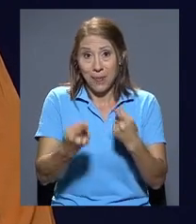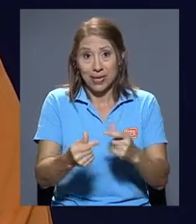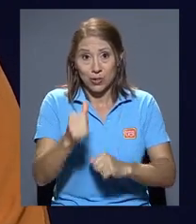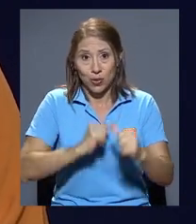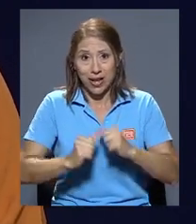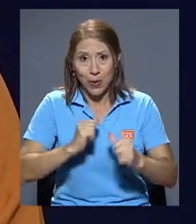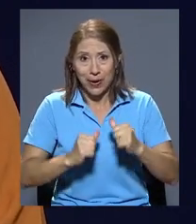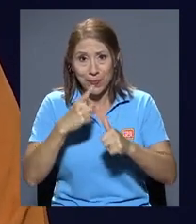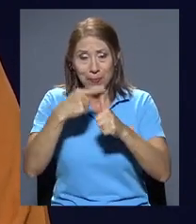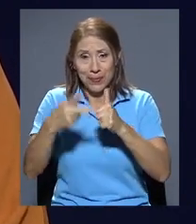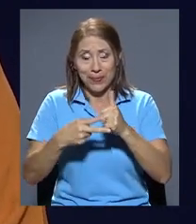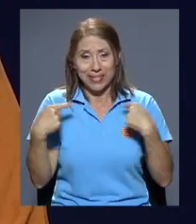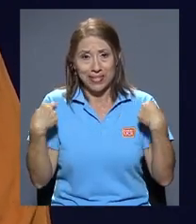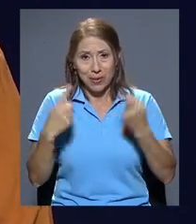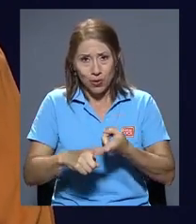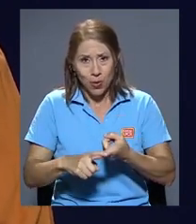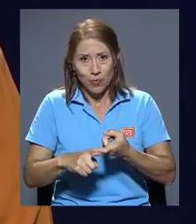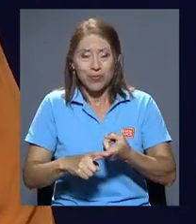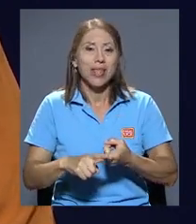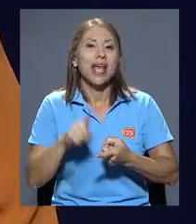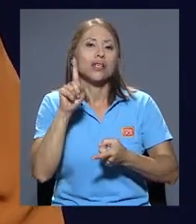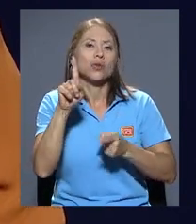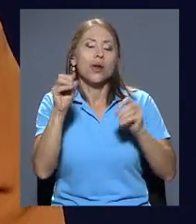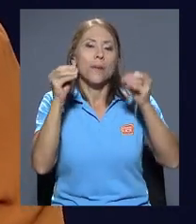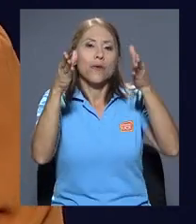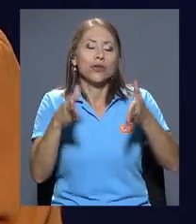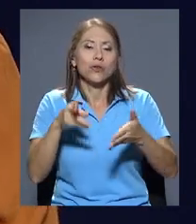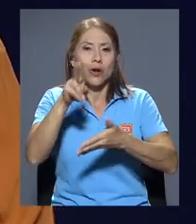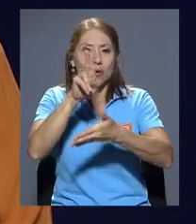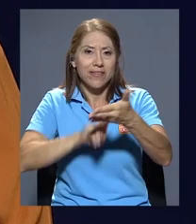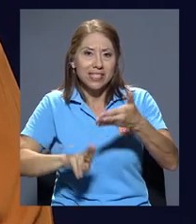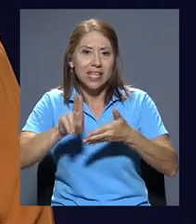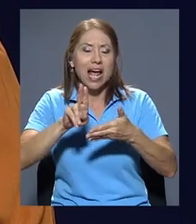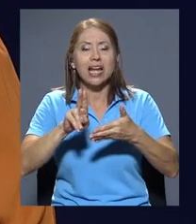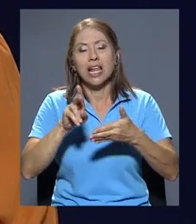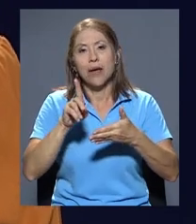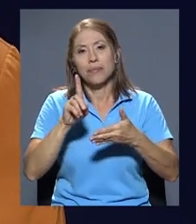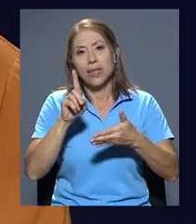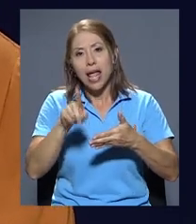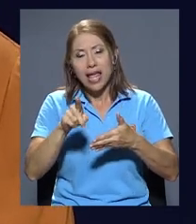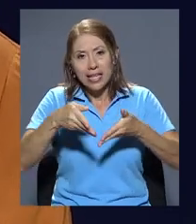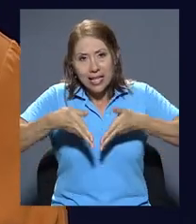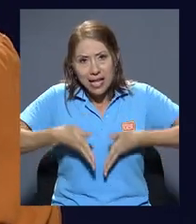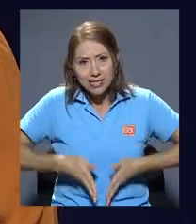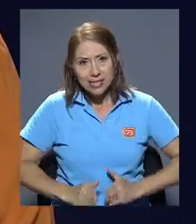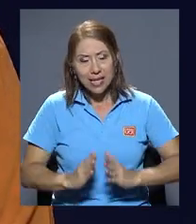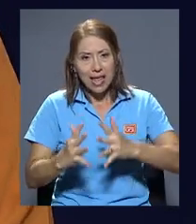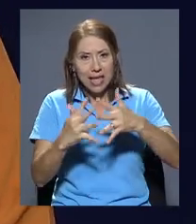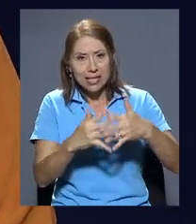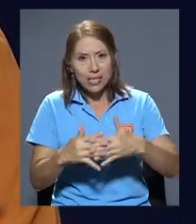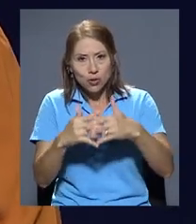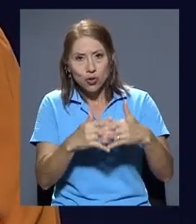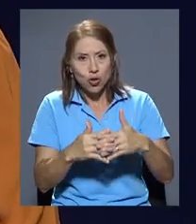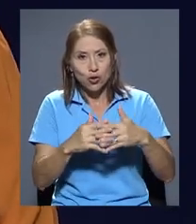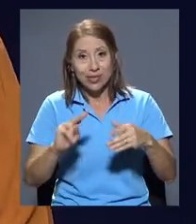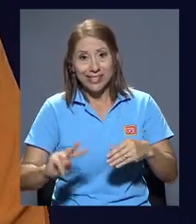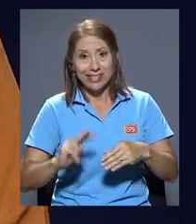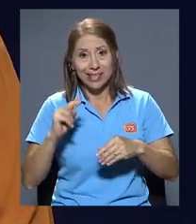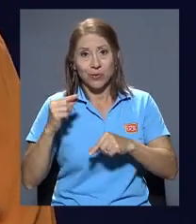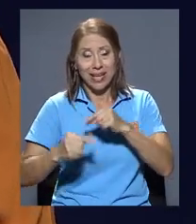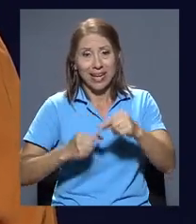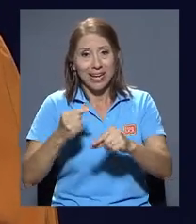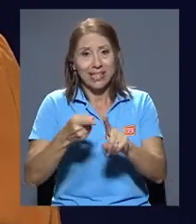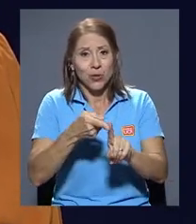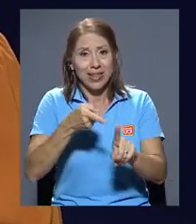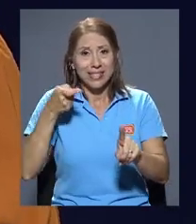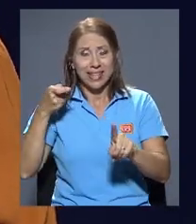la tenemos como una profesora universitaria, una académica, nacida en Estados Unidos, de segunda generación, descendiente de inmigrantes